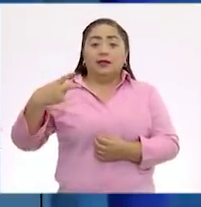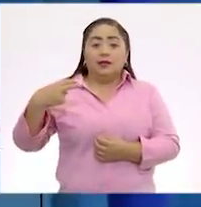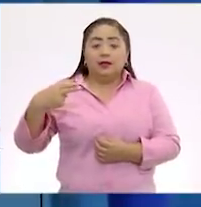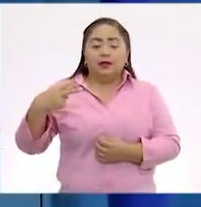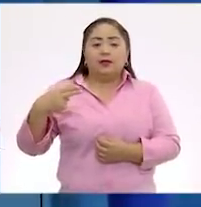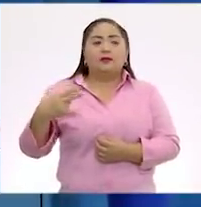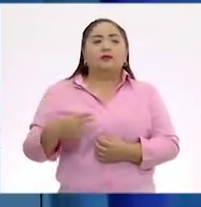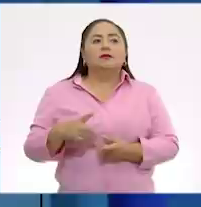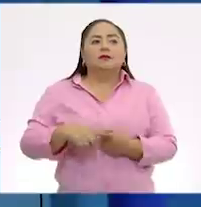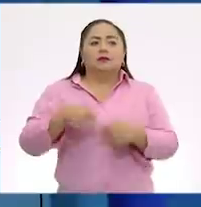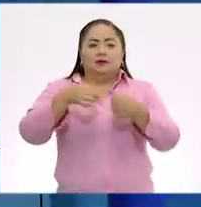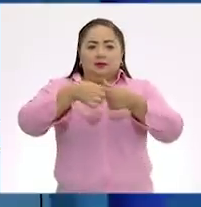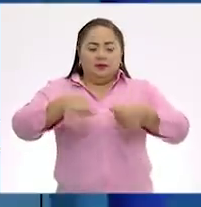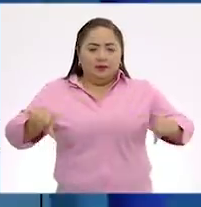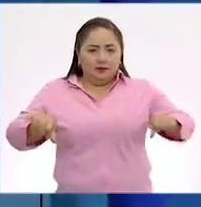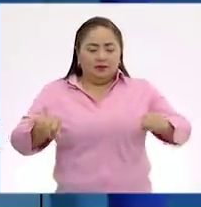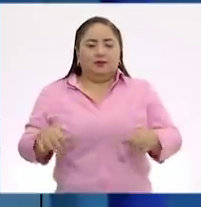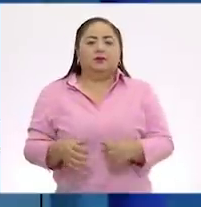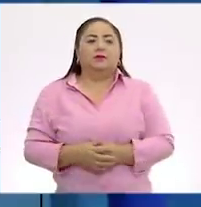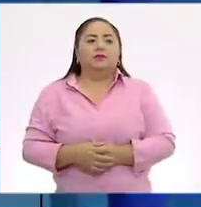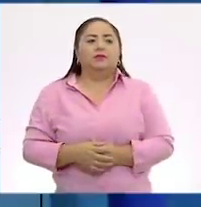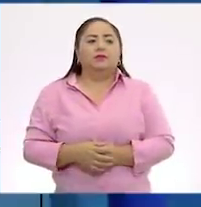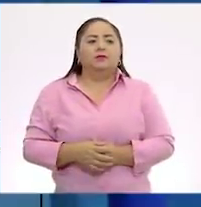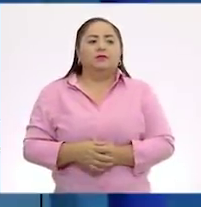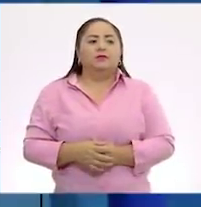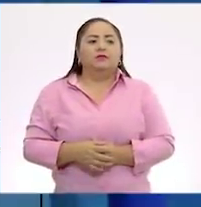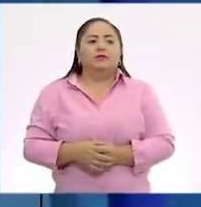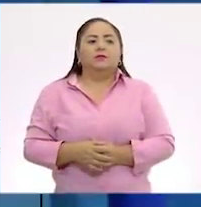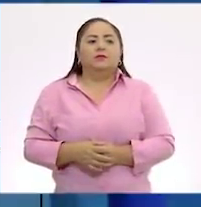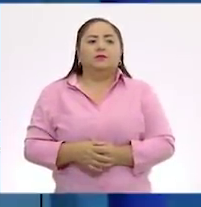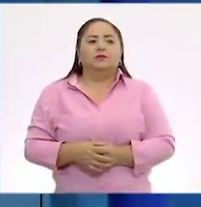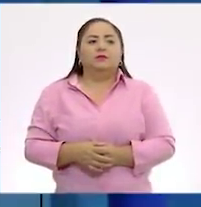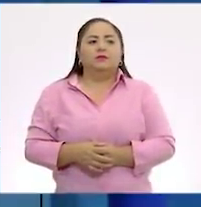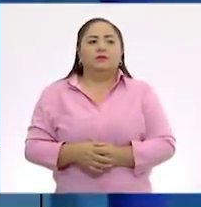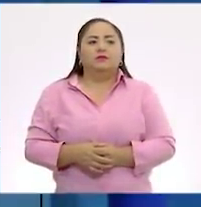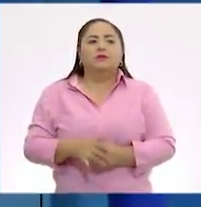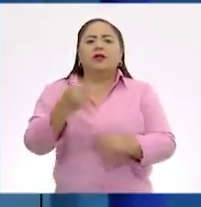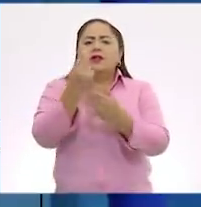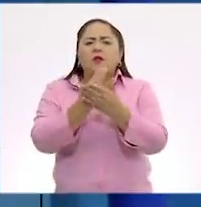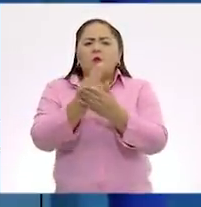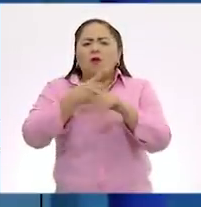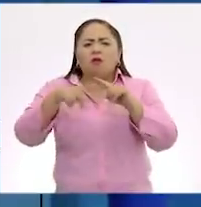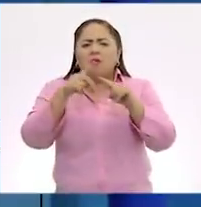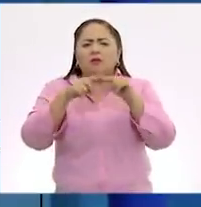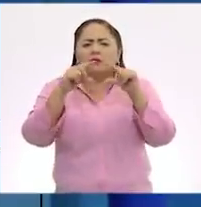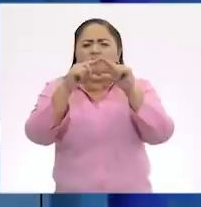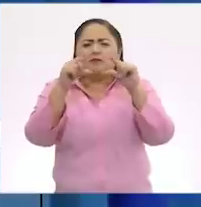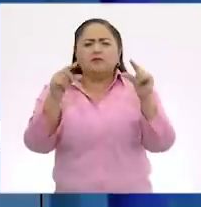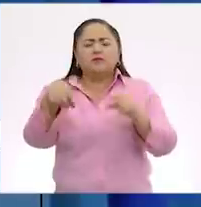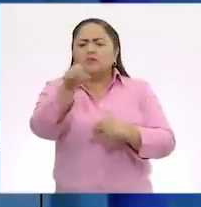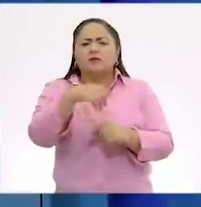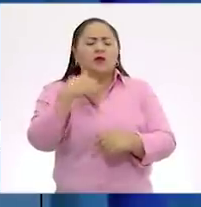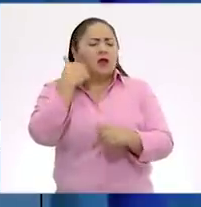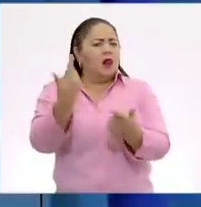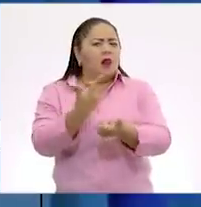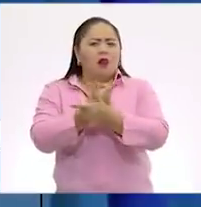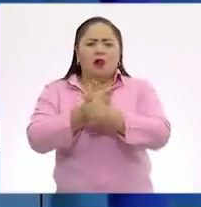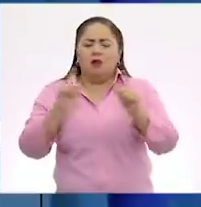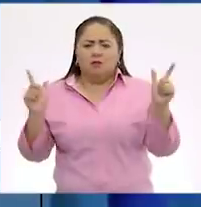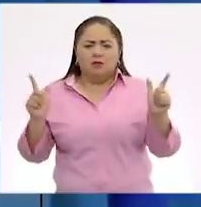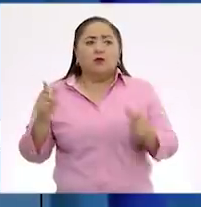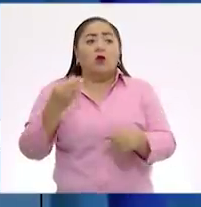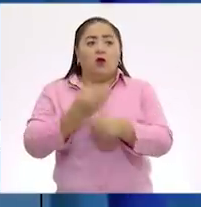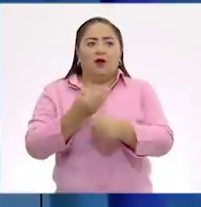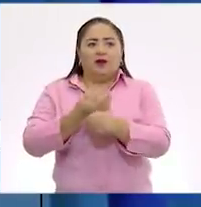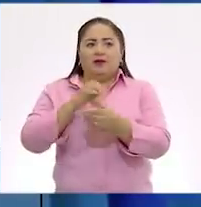tijeras, cinta adhesiva y figuras que nosotros queramos, en este caso